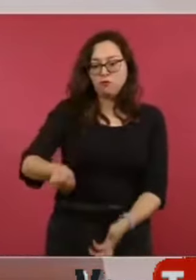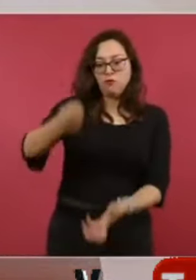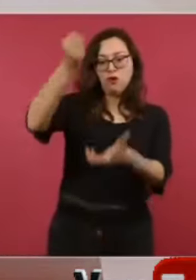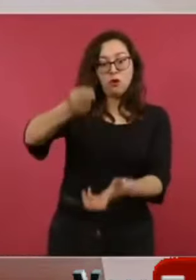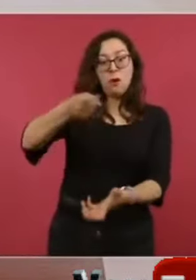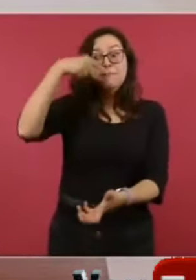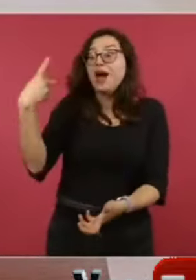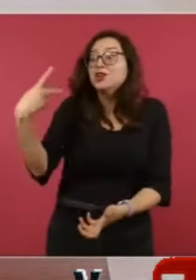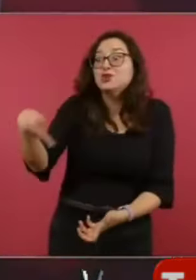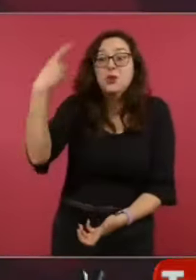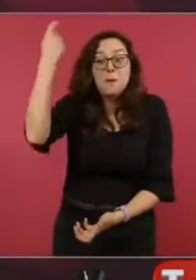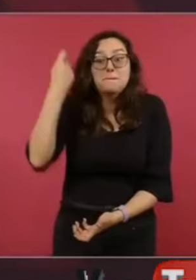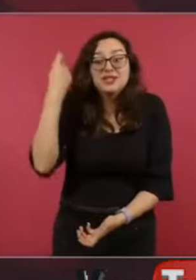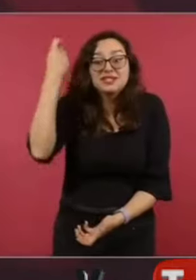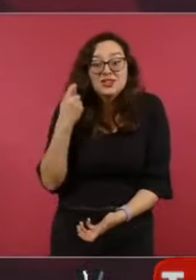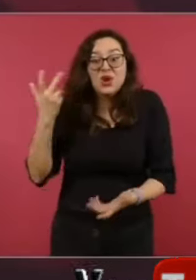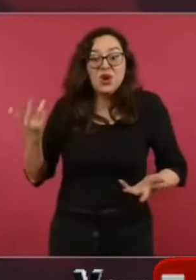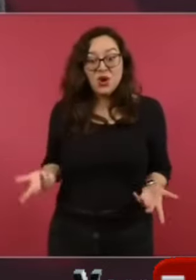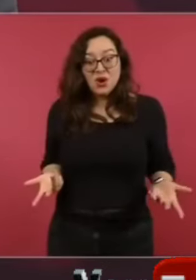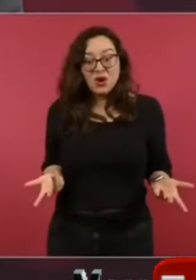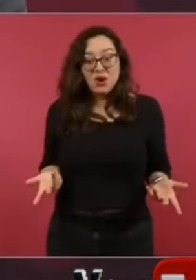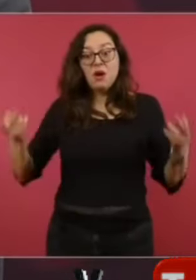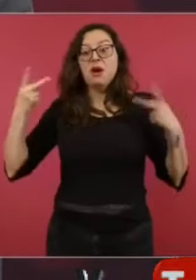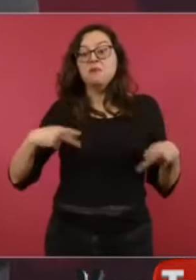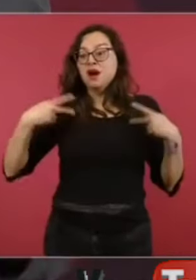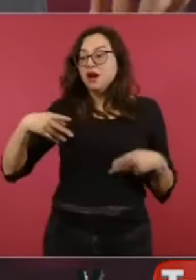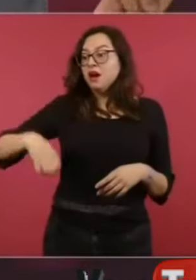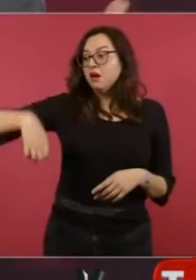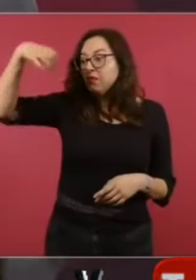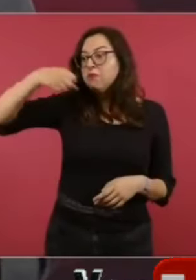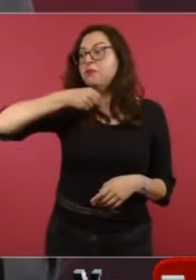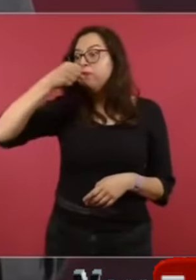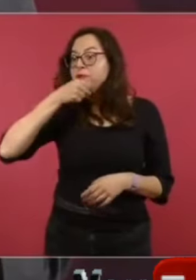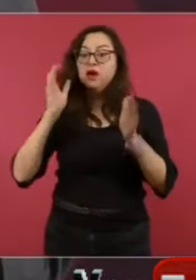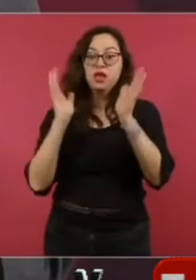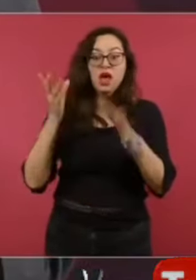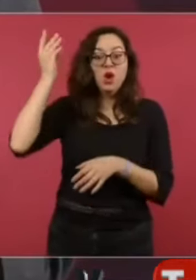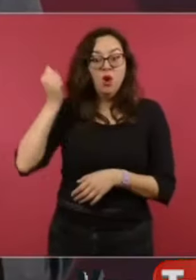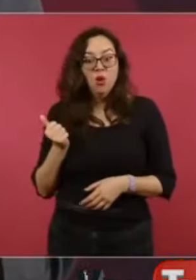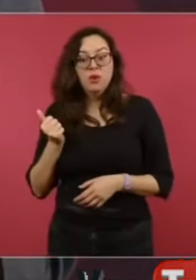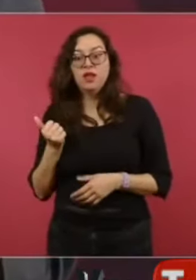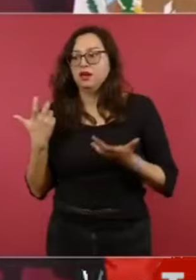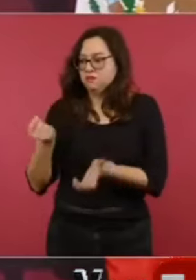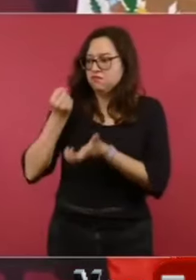los trabajadores, es para que el que se jubile reciba más.